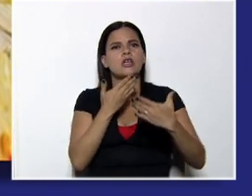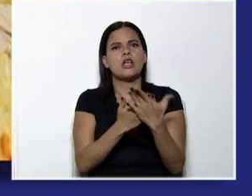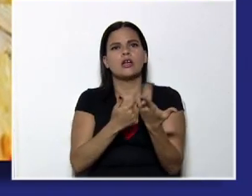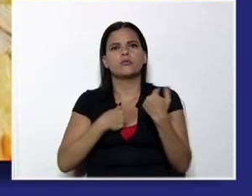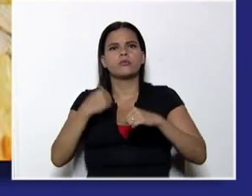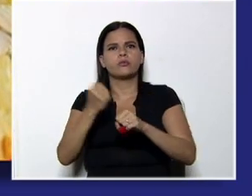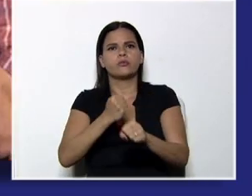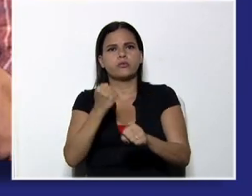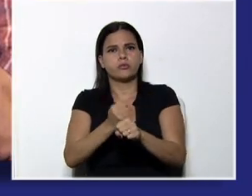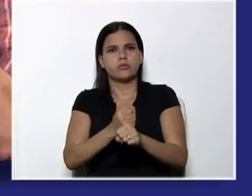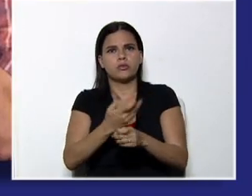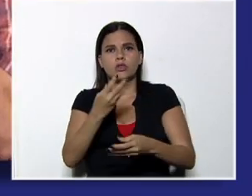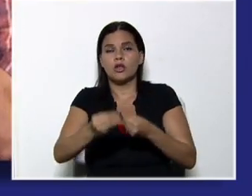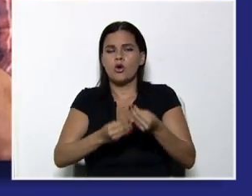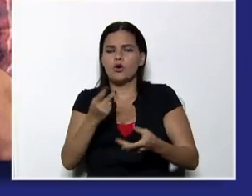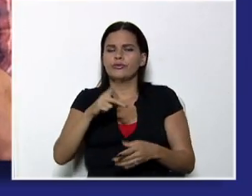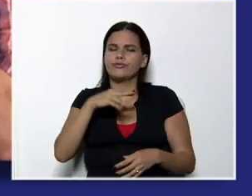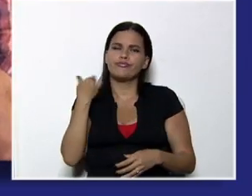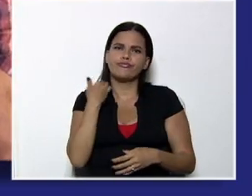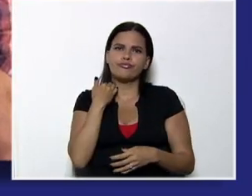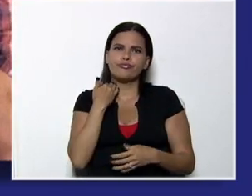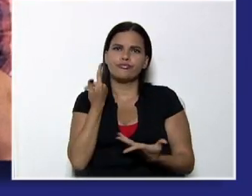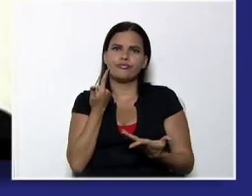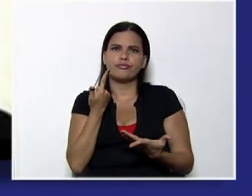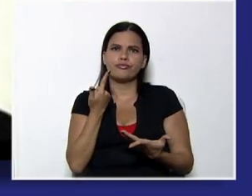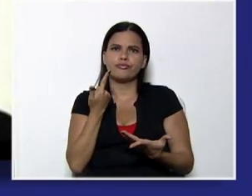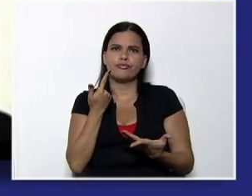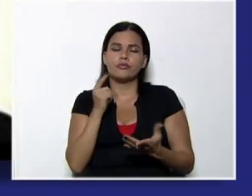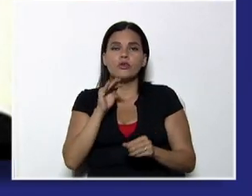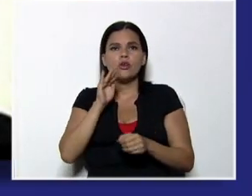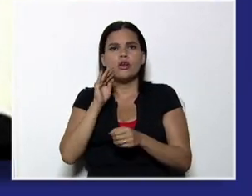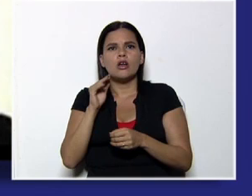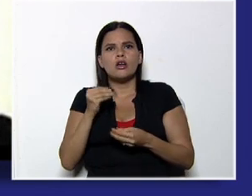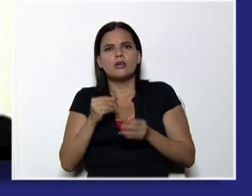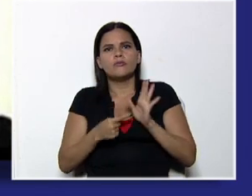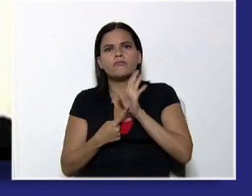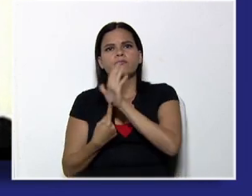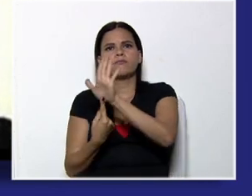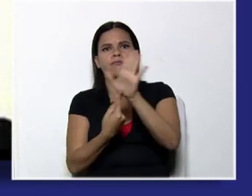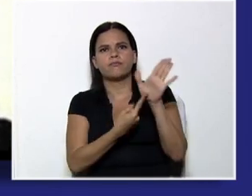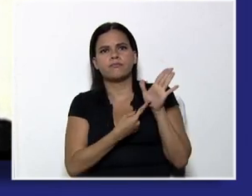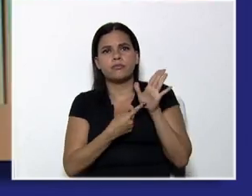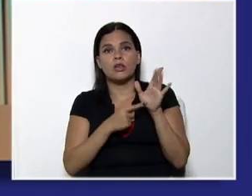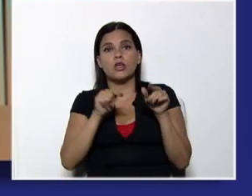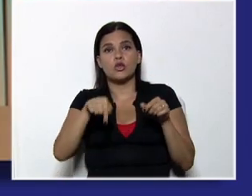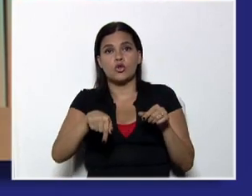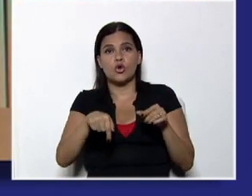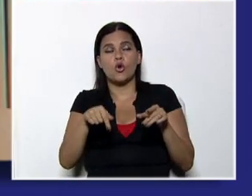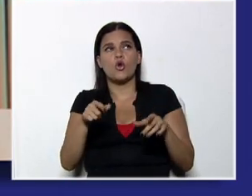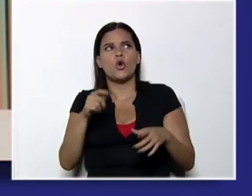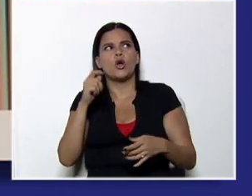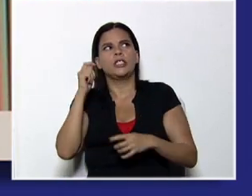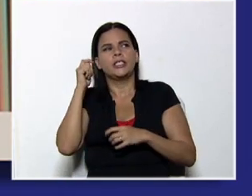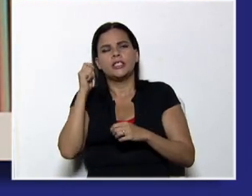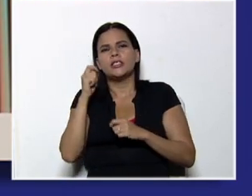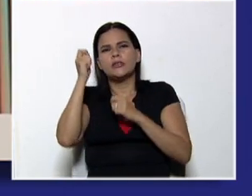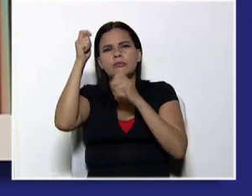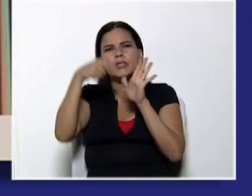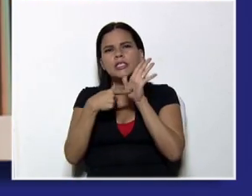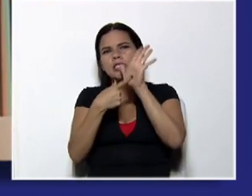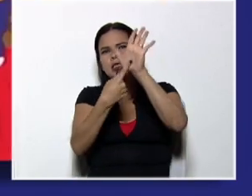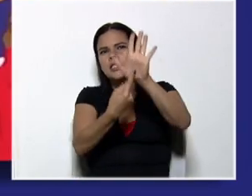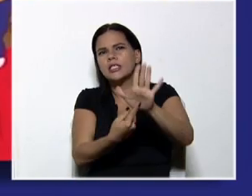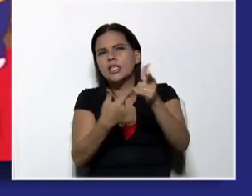realizada por aquellos que hoy no están presentes, reivindicar a aquellos que son los representantes actuales de los cultores y enaltecer